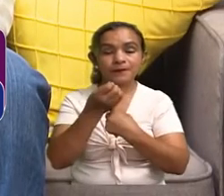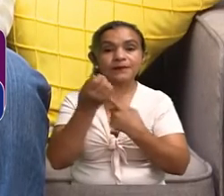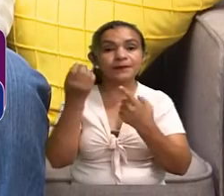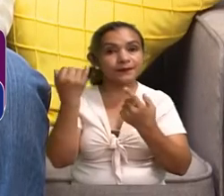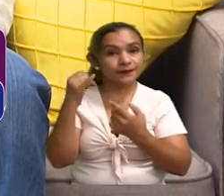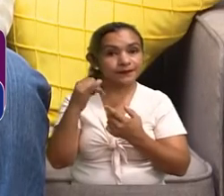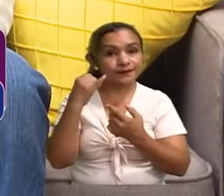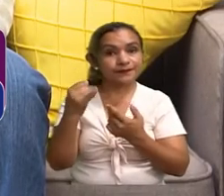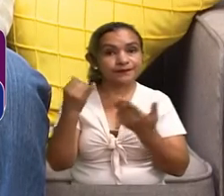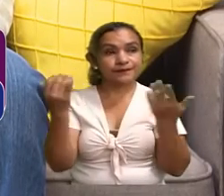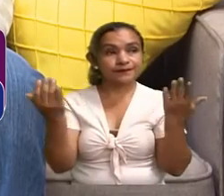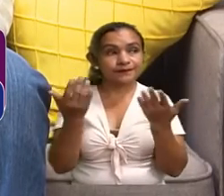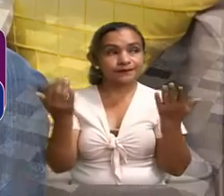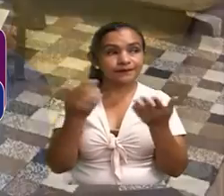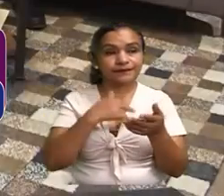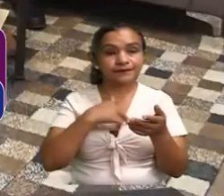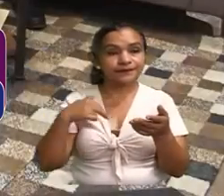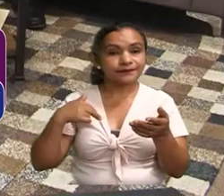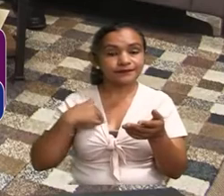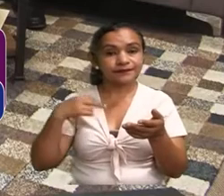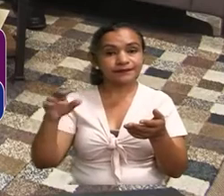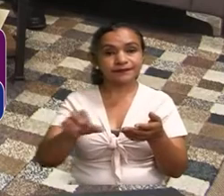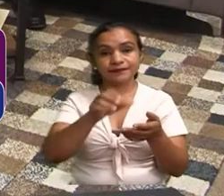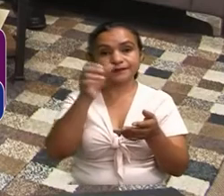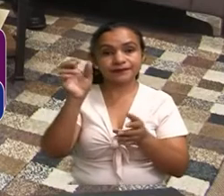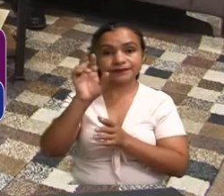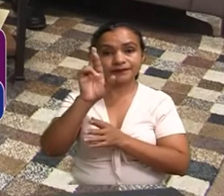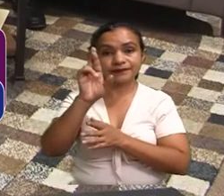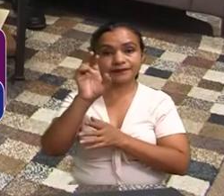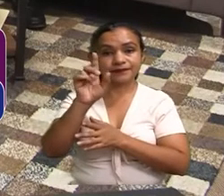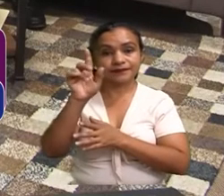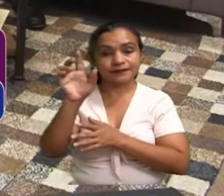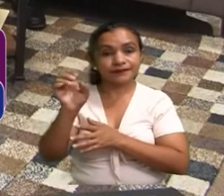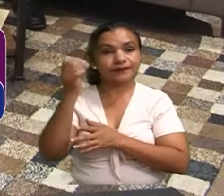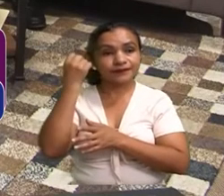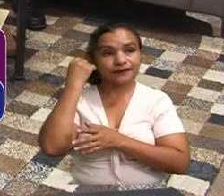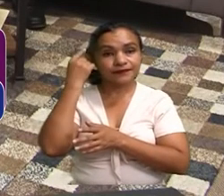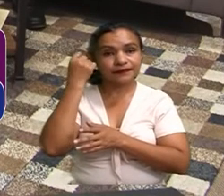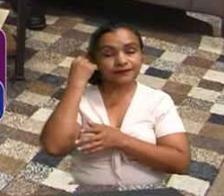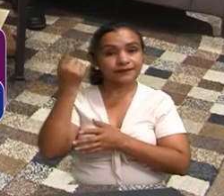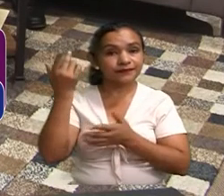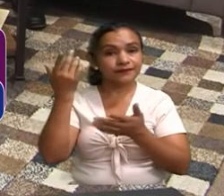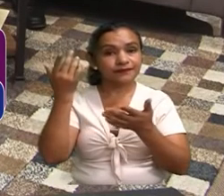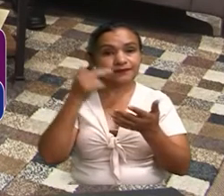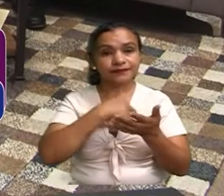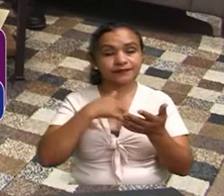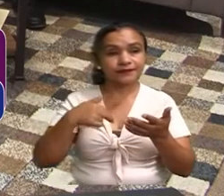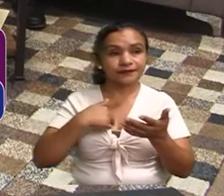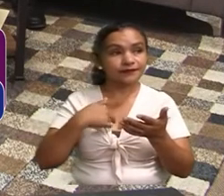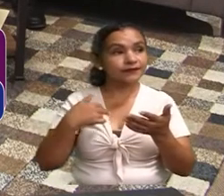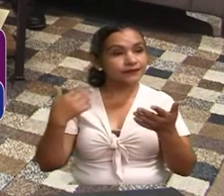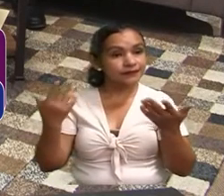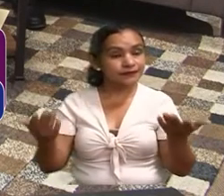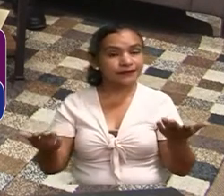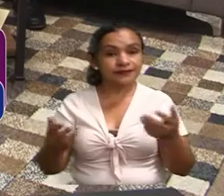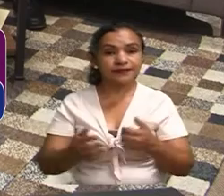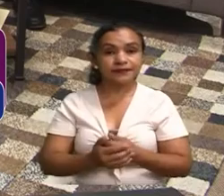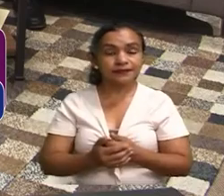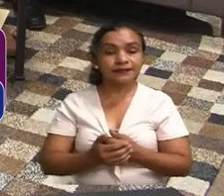Sin embargo, pues estarán planteados también otros retos, ¿no? A partir de ese entendido y de esas conquistas ya alcanzadas, ¿no? Así